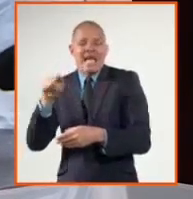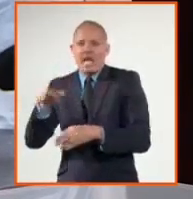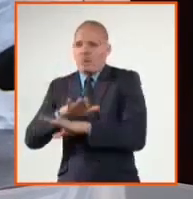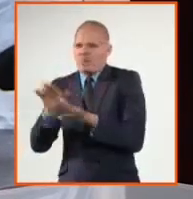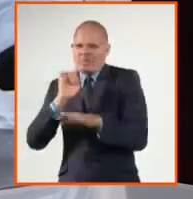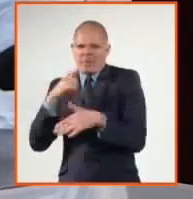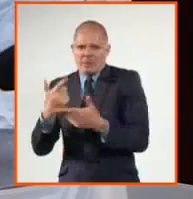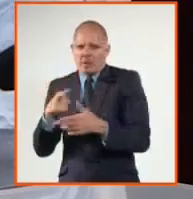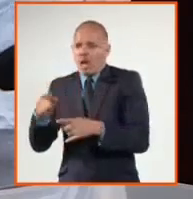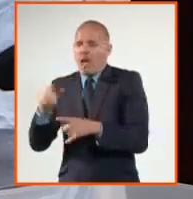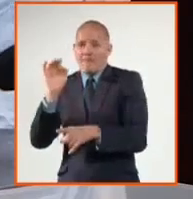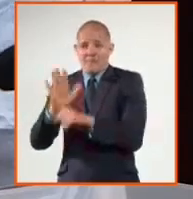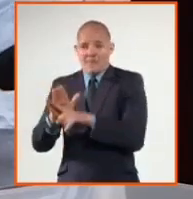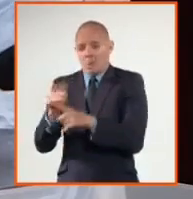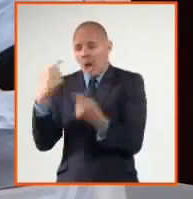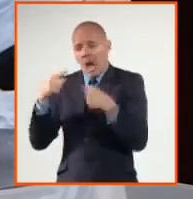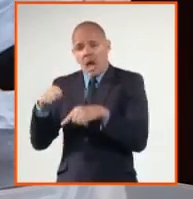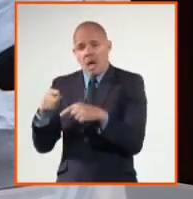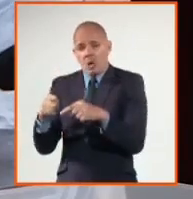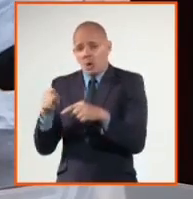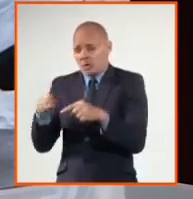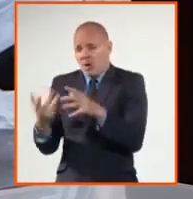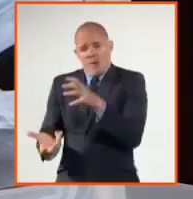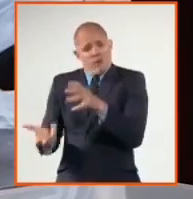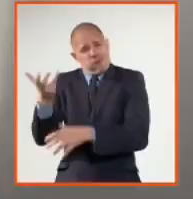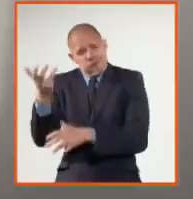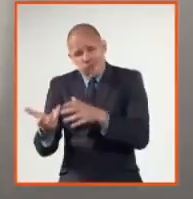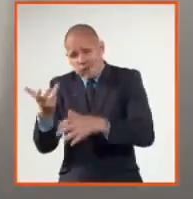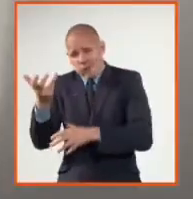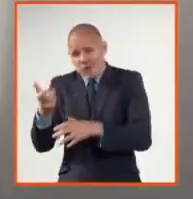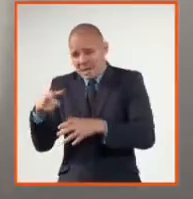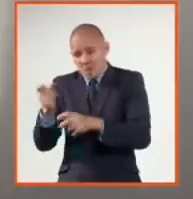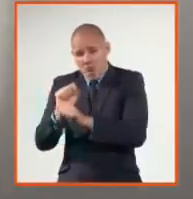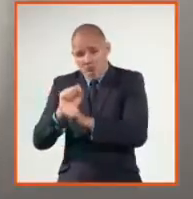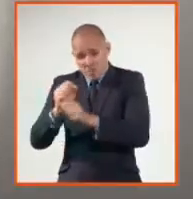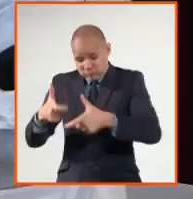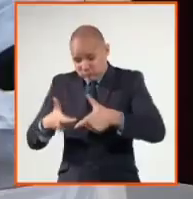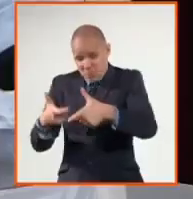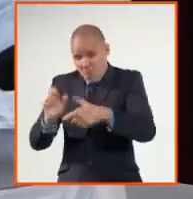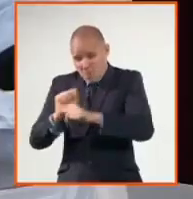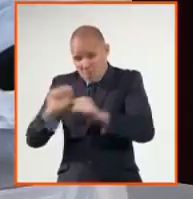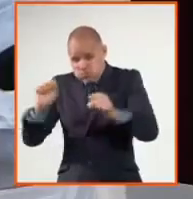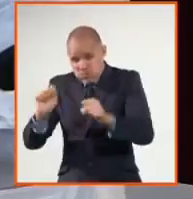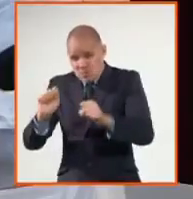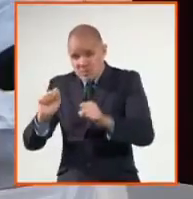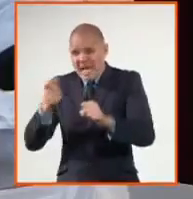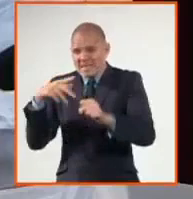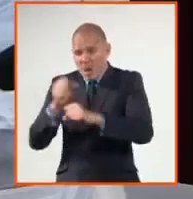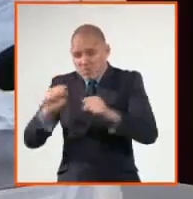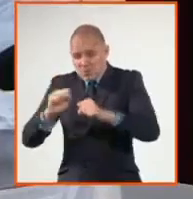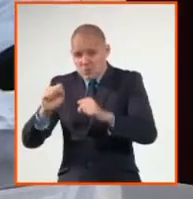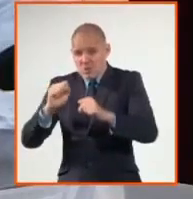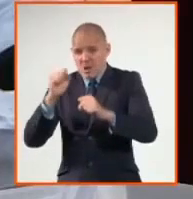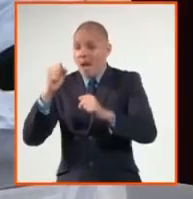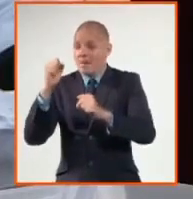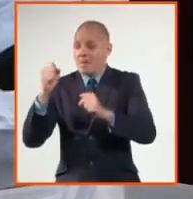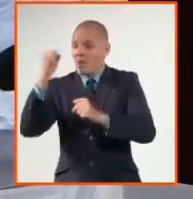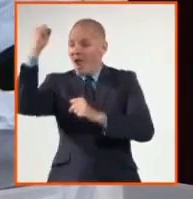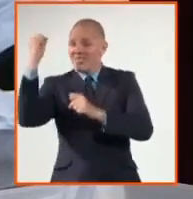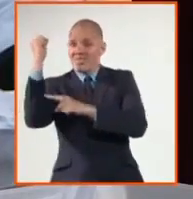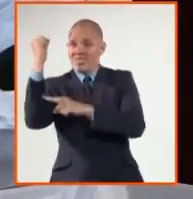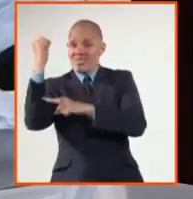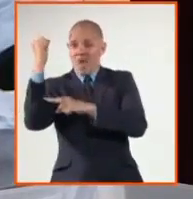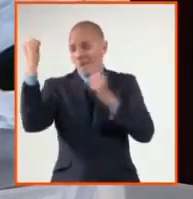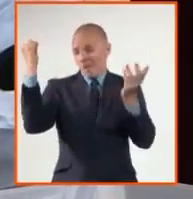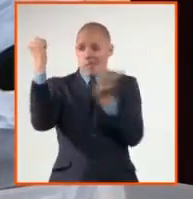que a su vez en pesos nuevo soportó la placa donde grabó la columna con lanzó de la cadera y arrastró e inclinó